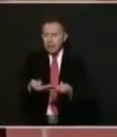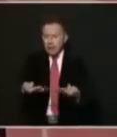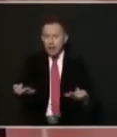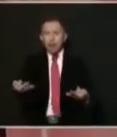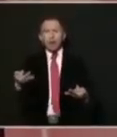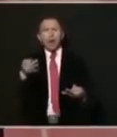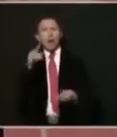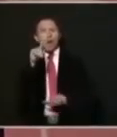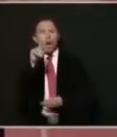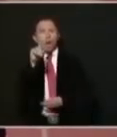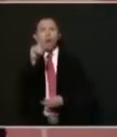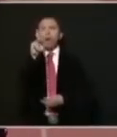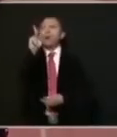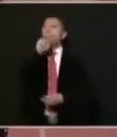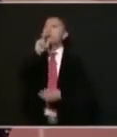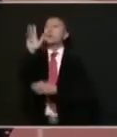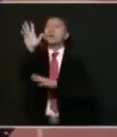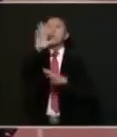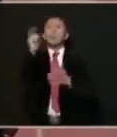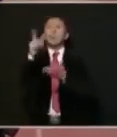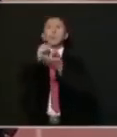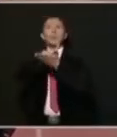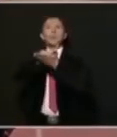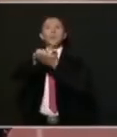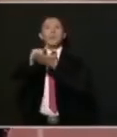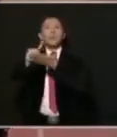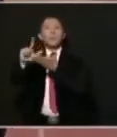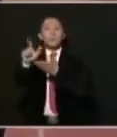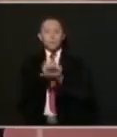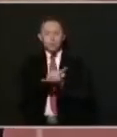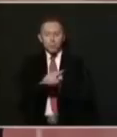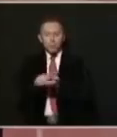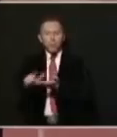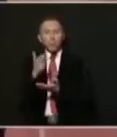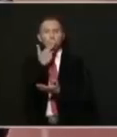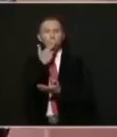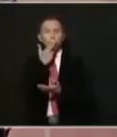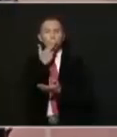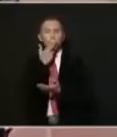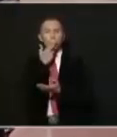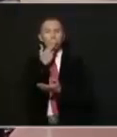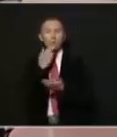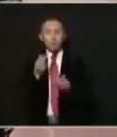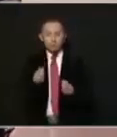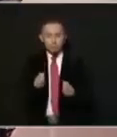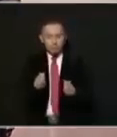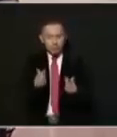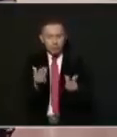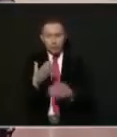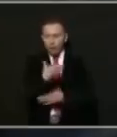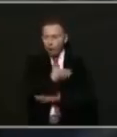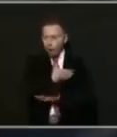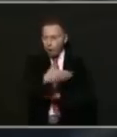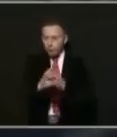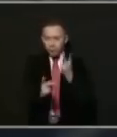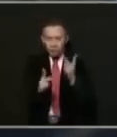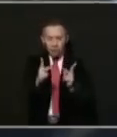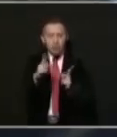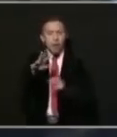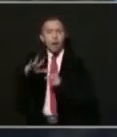Se protegerá la flora y la fauna. No se va